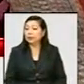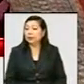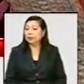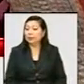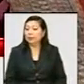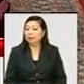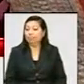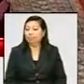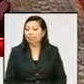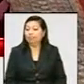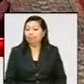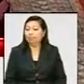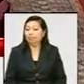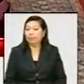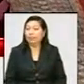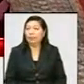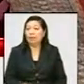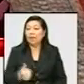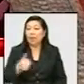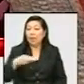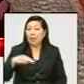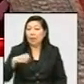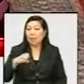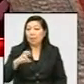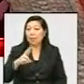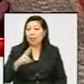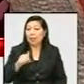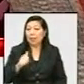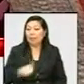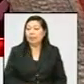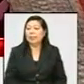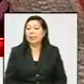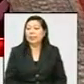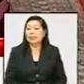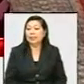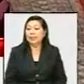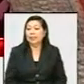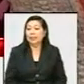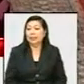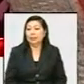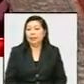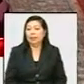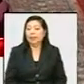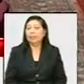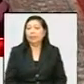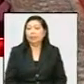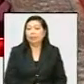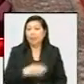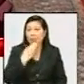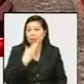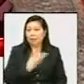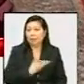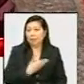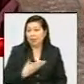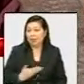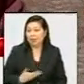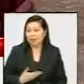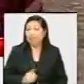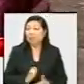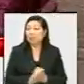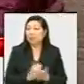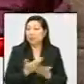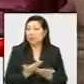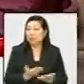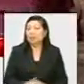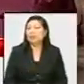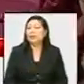va teniéndose la palabra la señora Amelia Mercedes Alvira Morán. Muchas gracias, presidente. Mi saludo